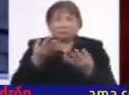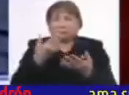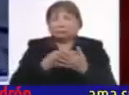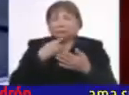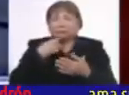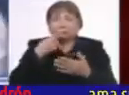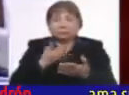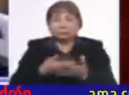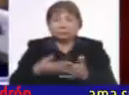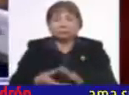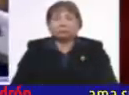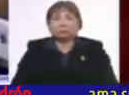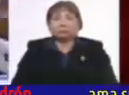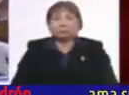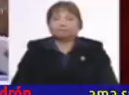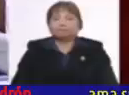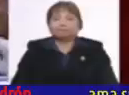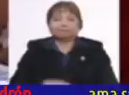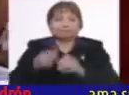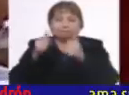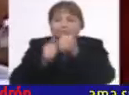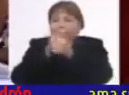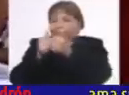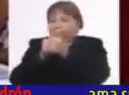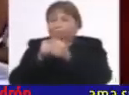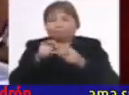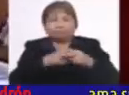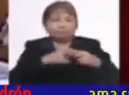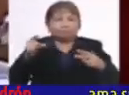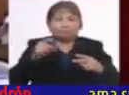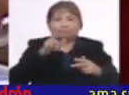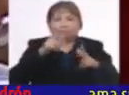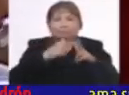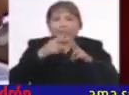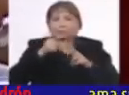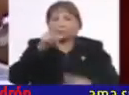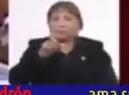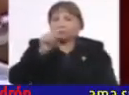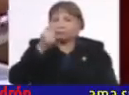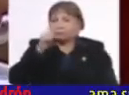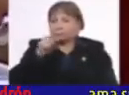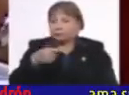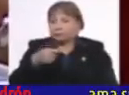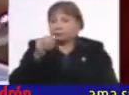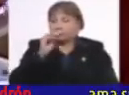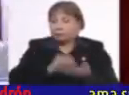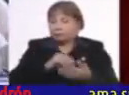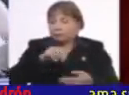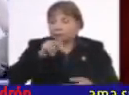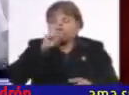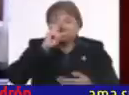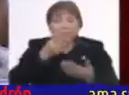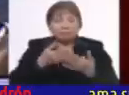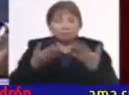categóricamente que los perseguidos los prófugos de la justicia suman más de 110.000 en nuestro país y